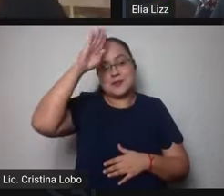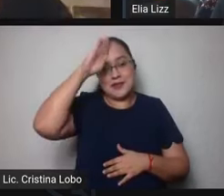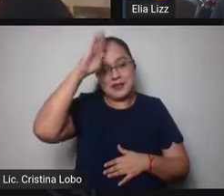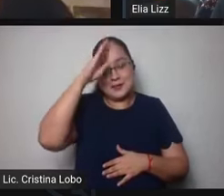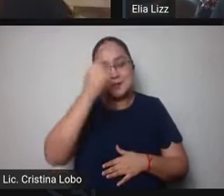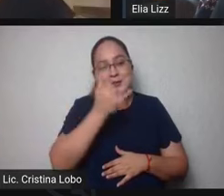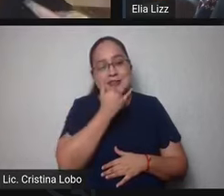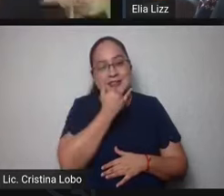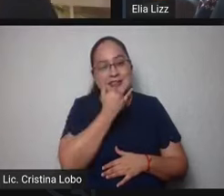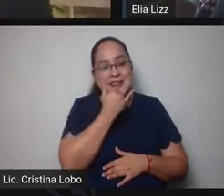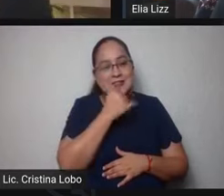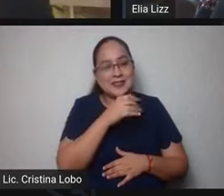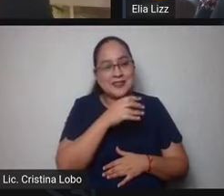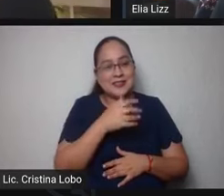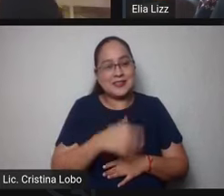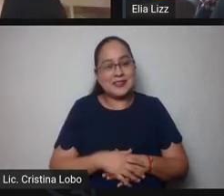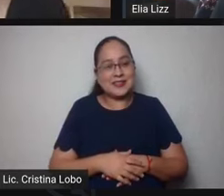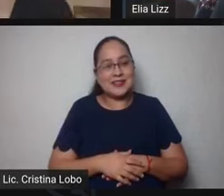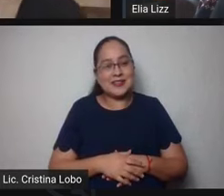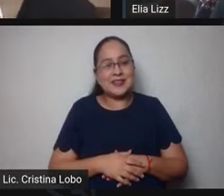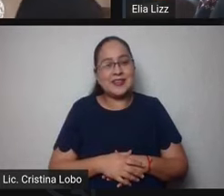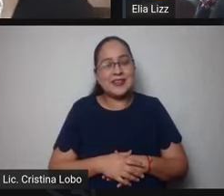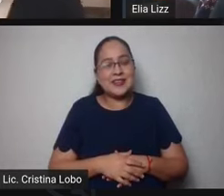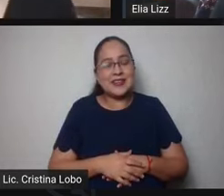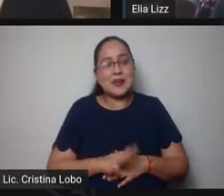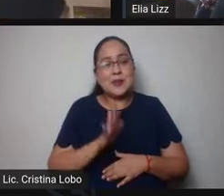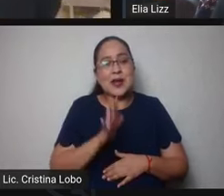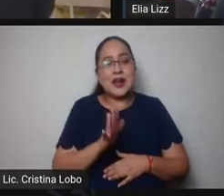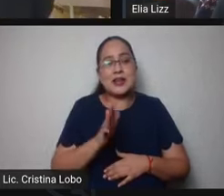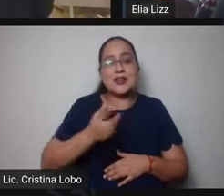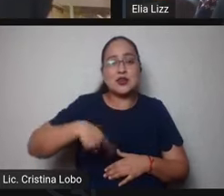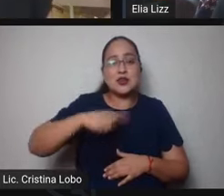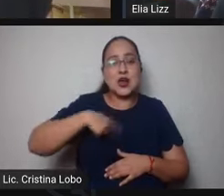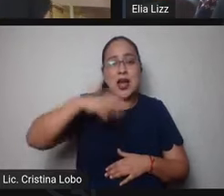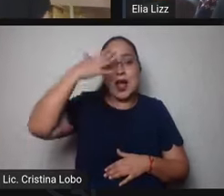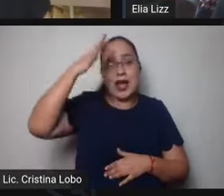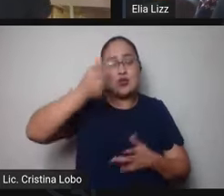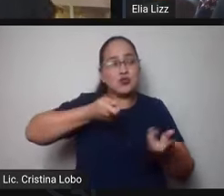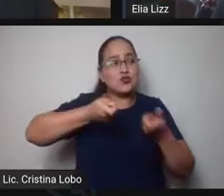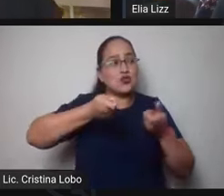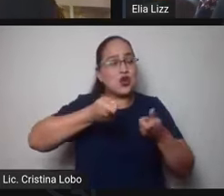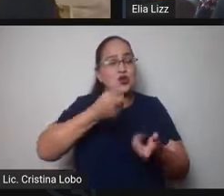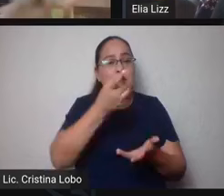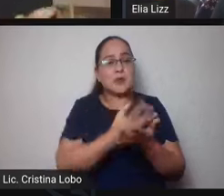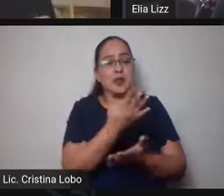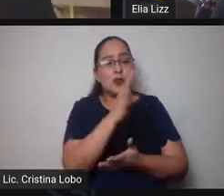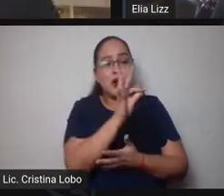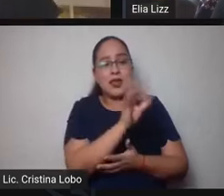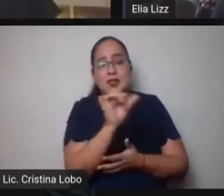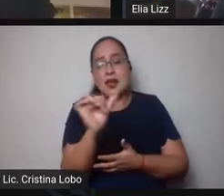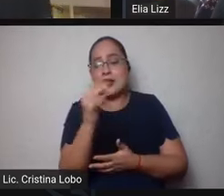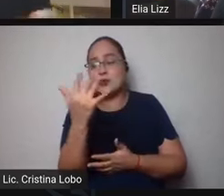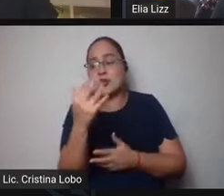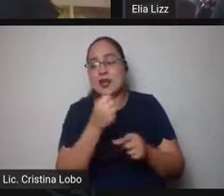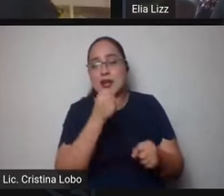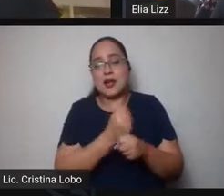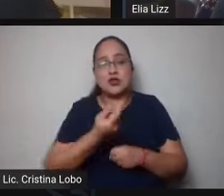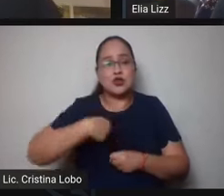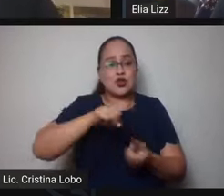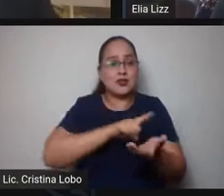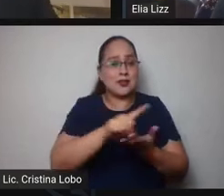me viene a la mente el autocentrismo, ¿no? solo los de 40 a 50 o los de 30 a 40 tenemos